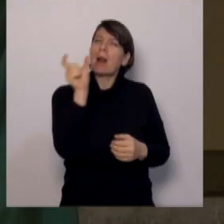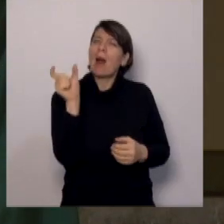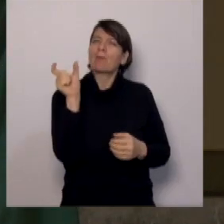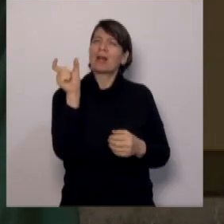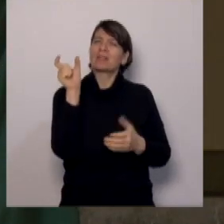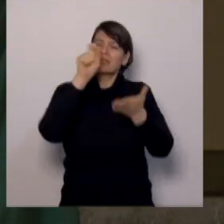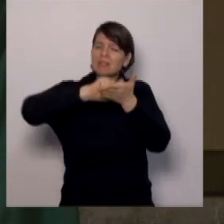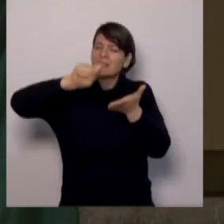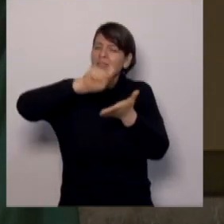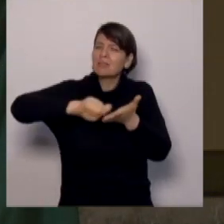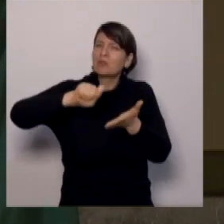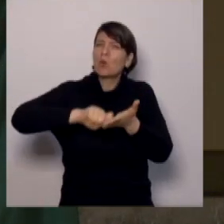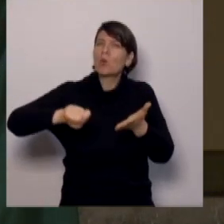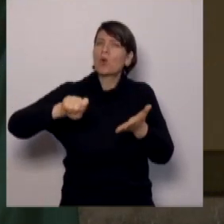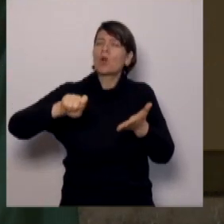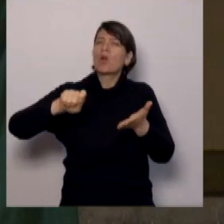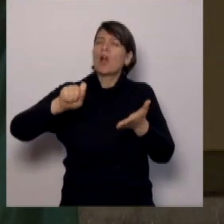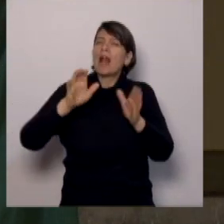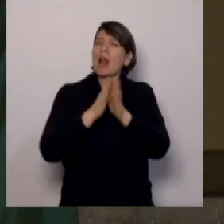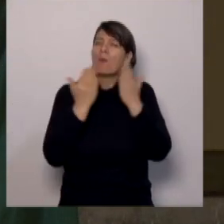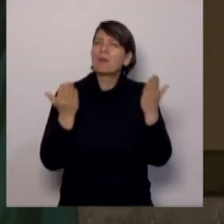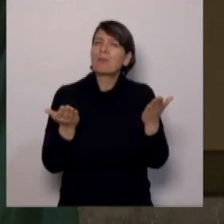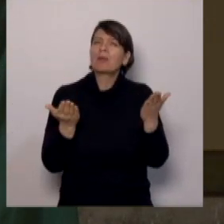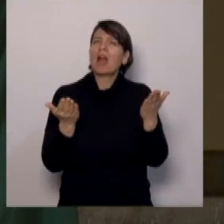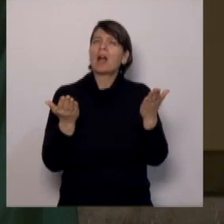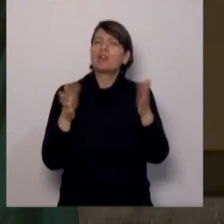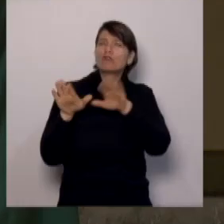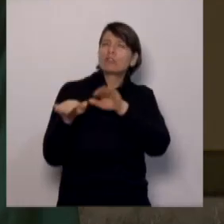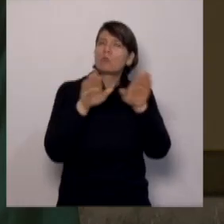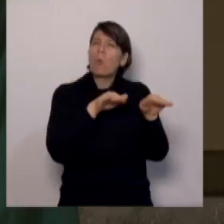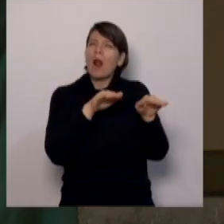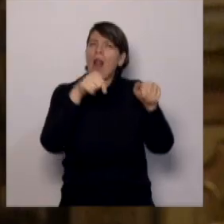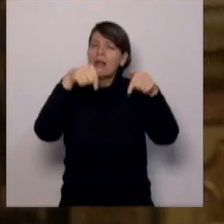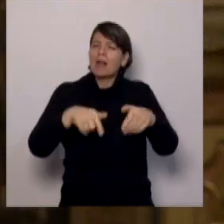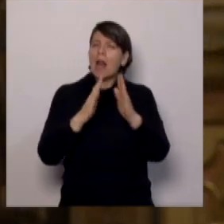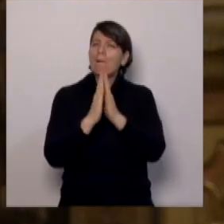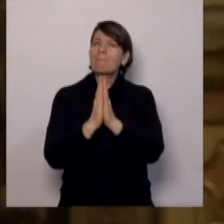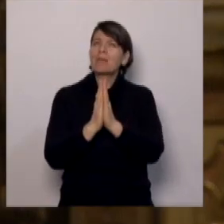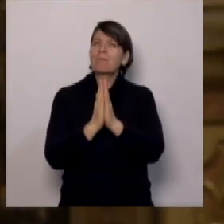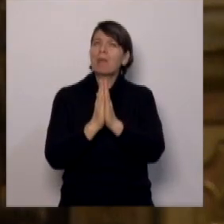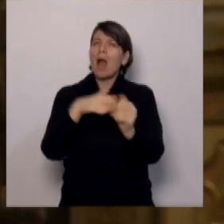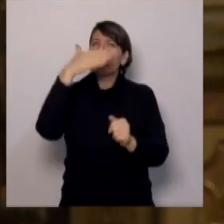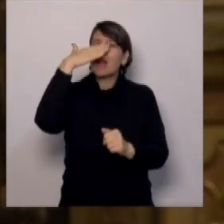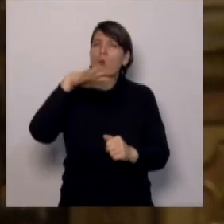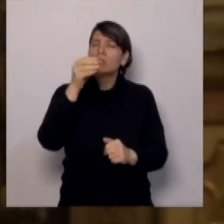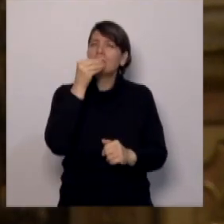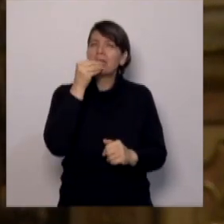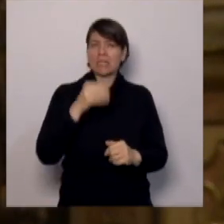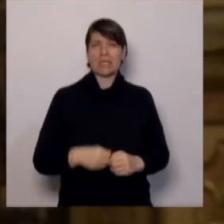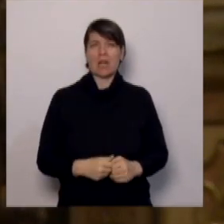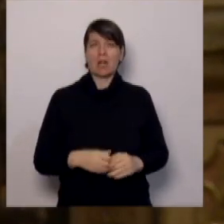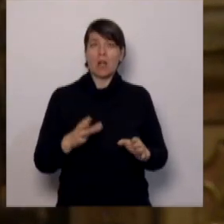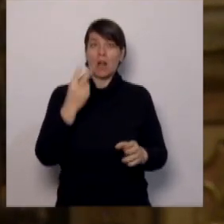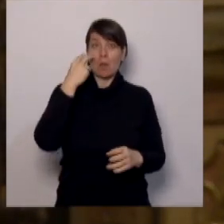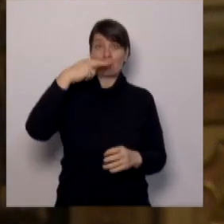que el autor sagrado utiliza, que el escritor sagrado utiliza, son casi los mismos que usamos en la misa, los mismos de la última